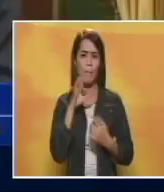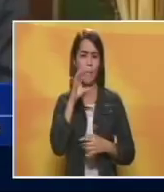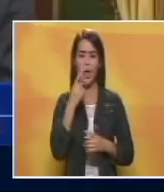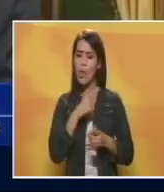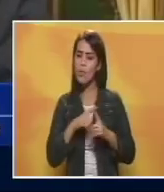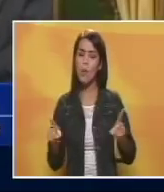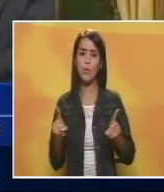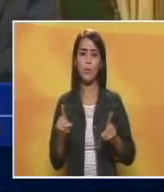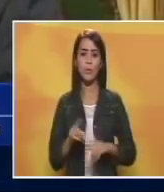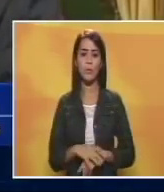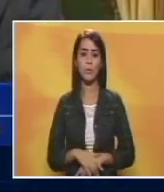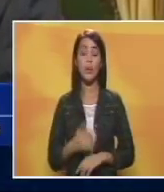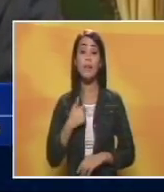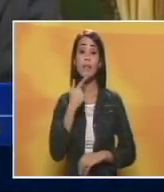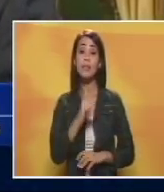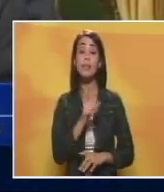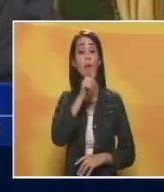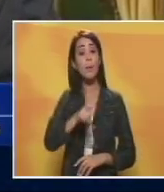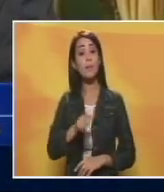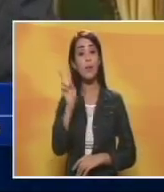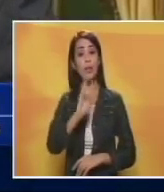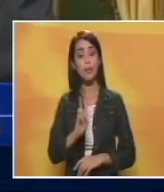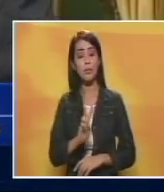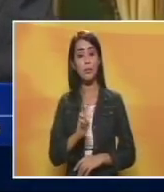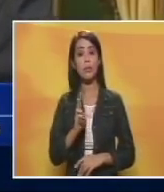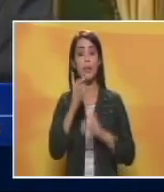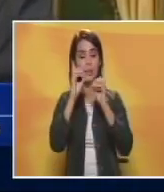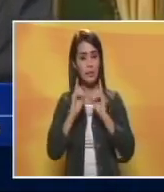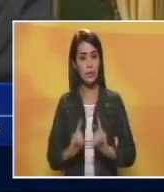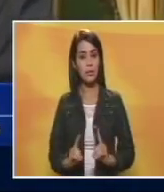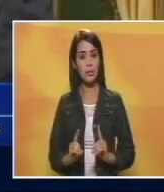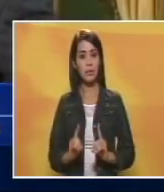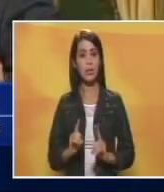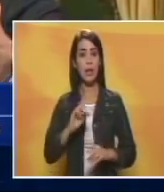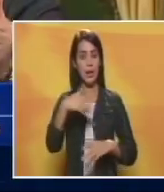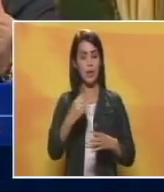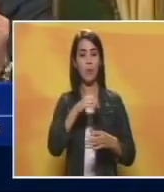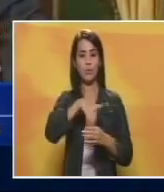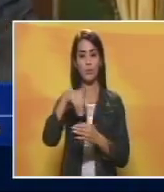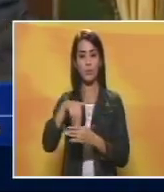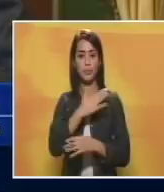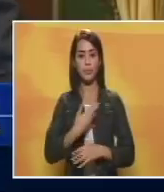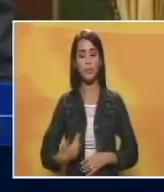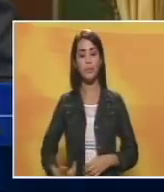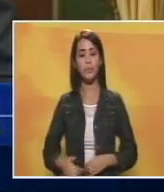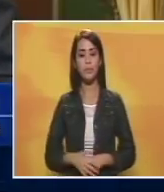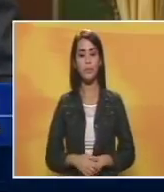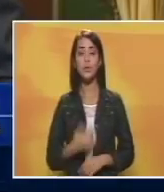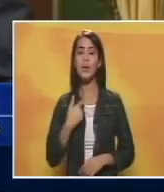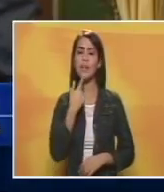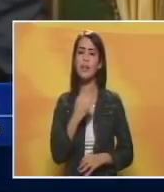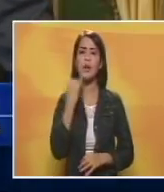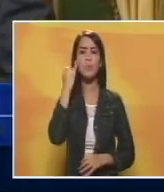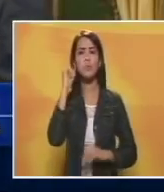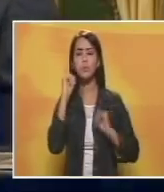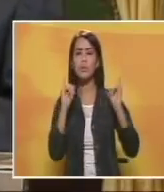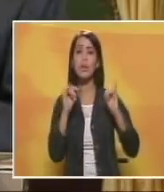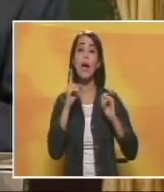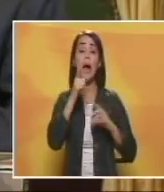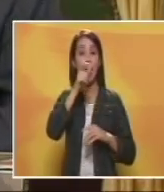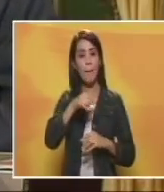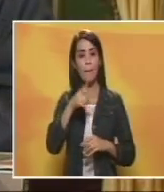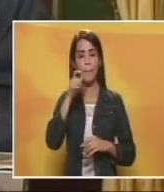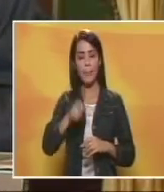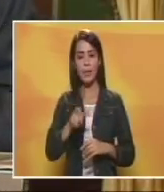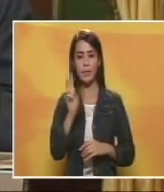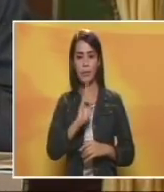hará expresamente lo que ordenen los venezolanos en los venideros comicios. Exhortó a quienes insisten en opinar sobre Venezuela a